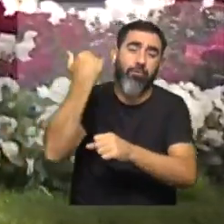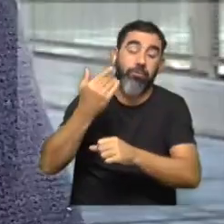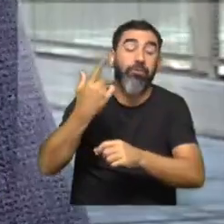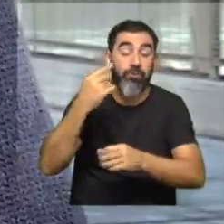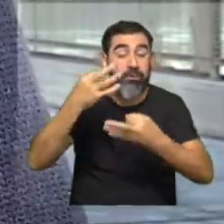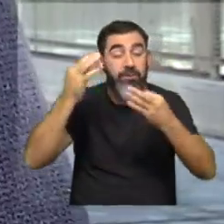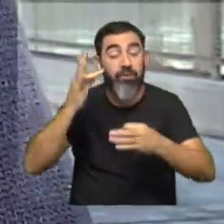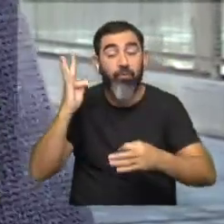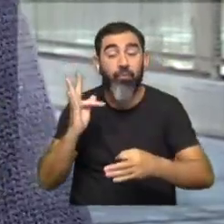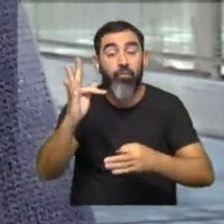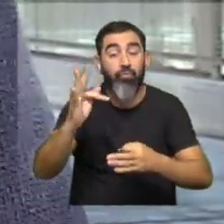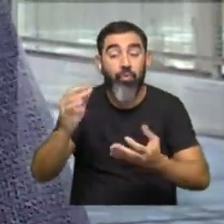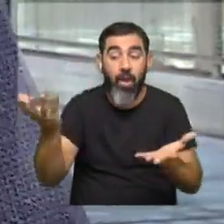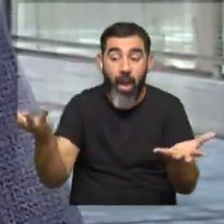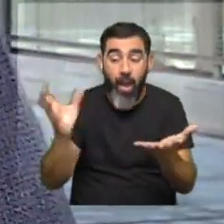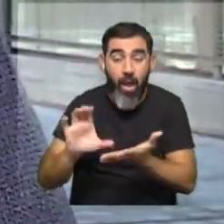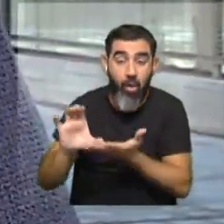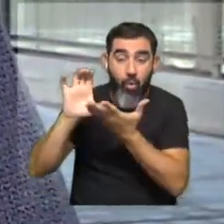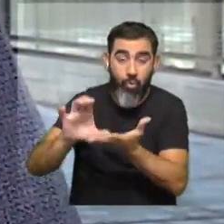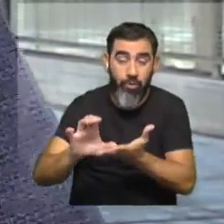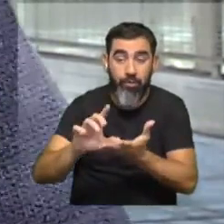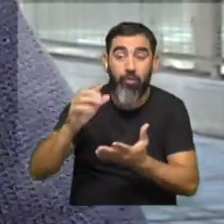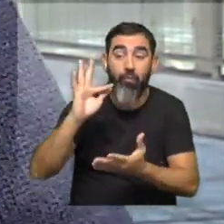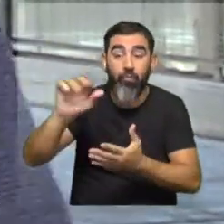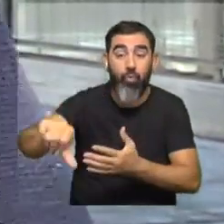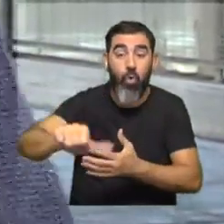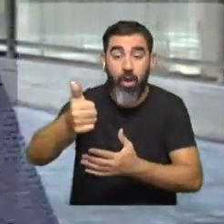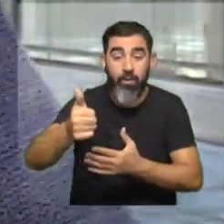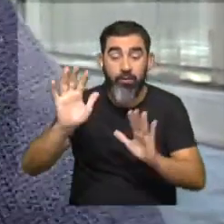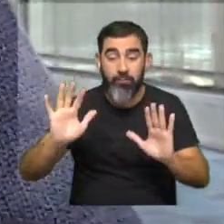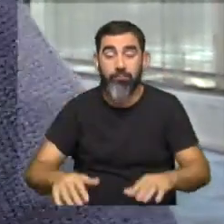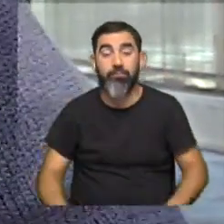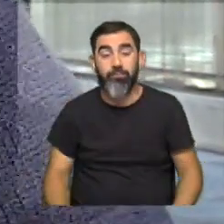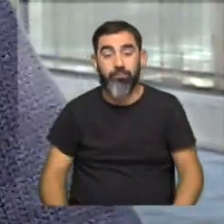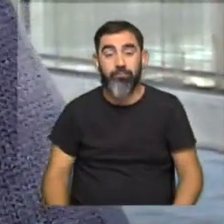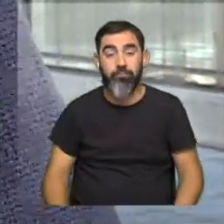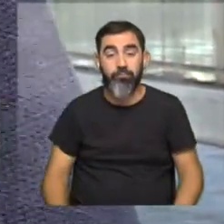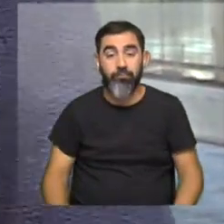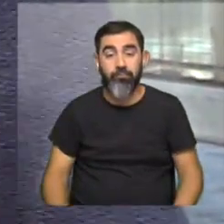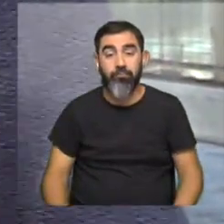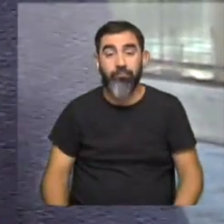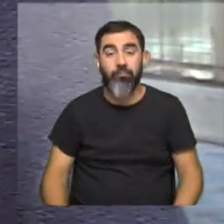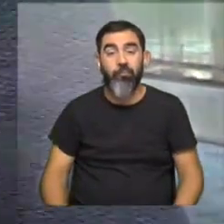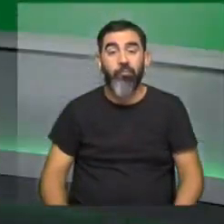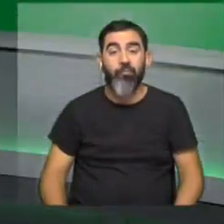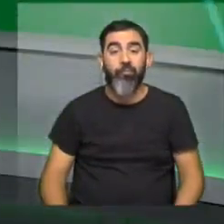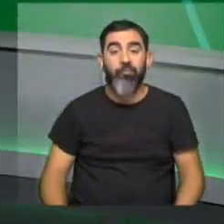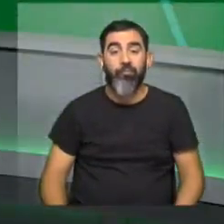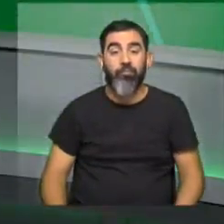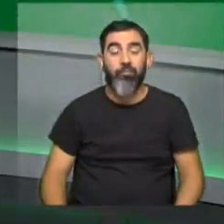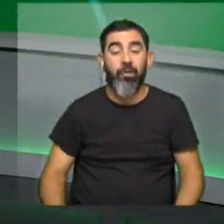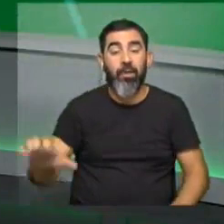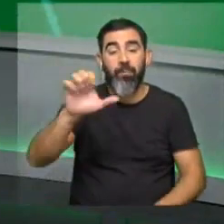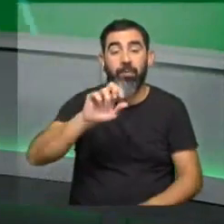asegurar el futuro de Antel hay que invertir ahora y creo que eso es razonable y lo apoyan todos los gerentes de Antel. La